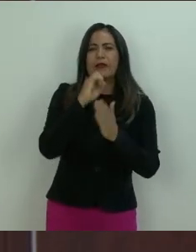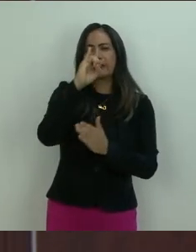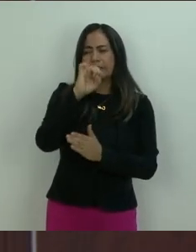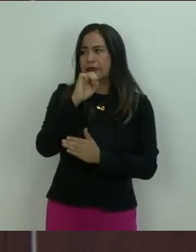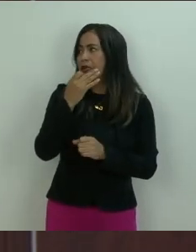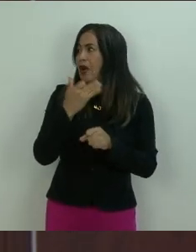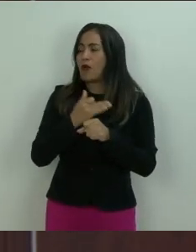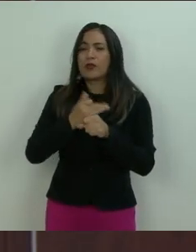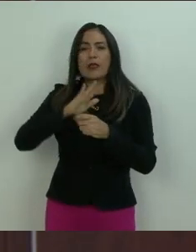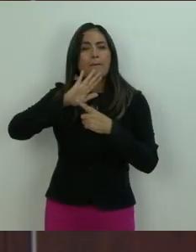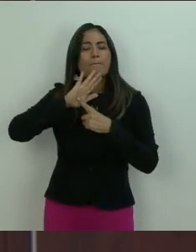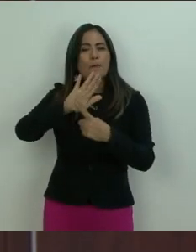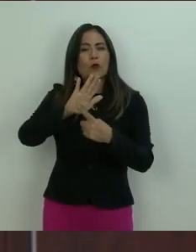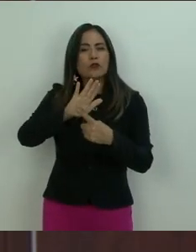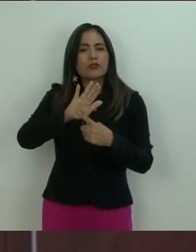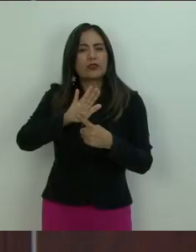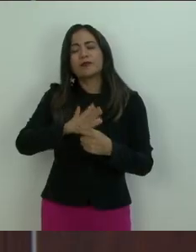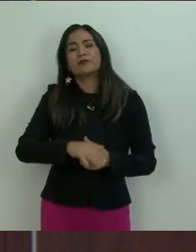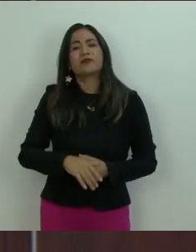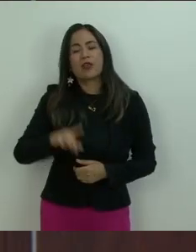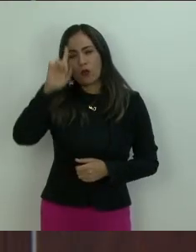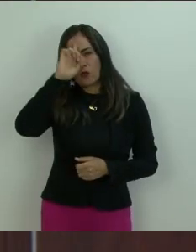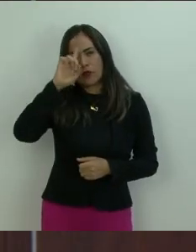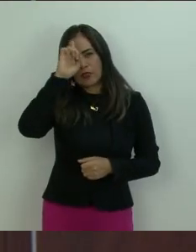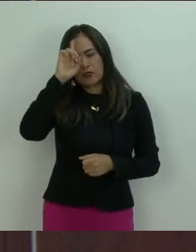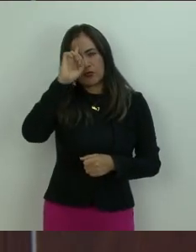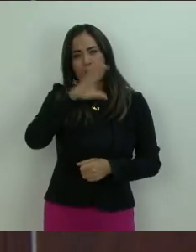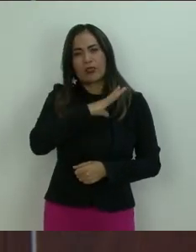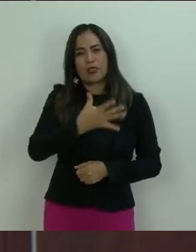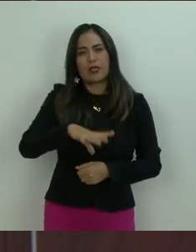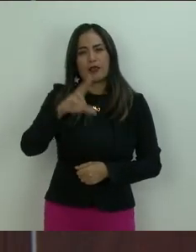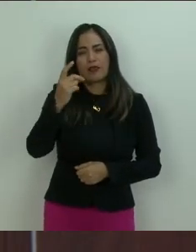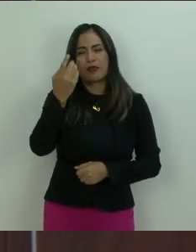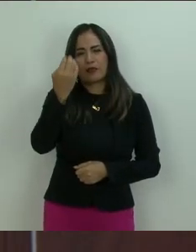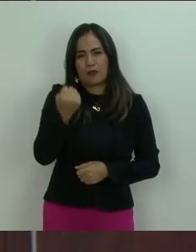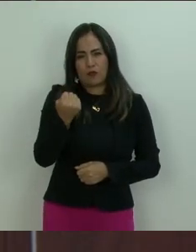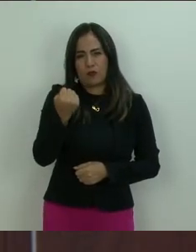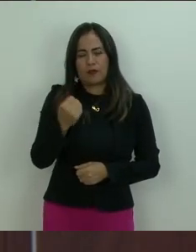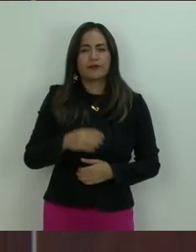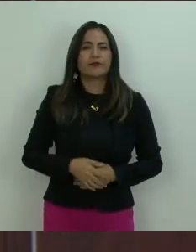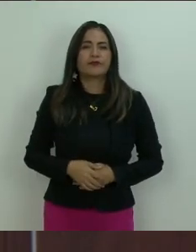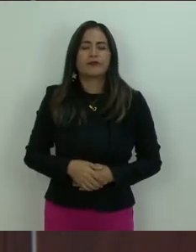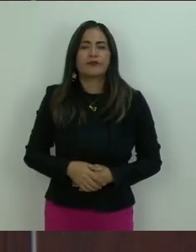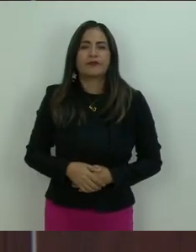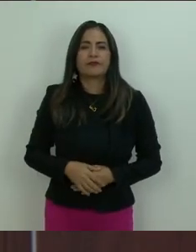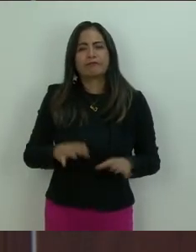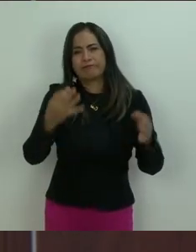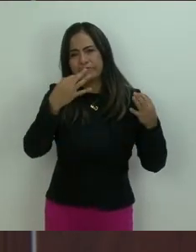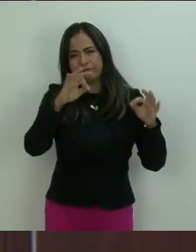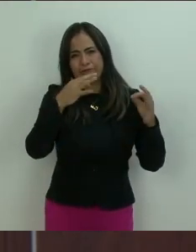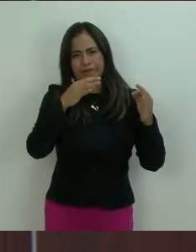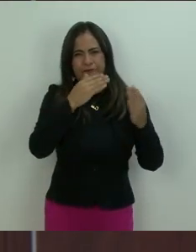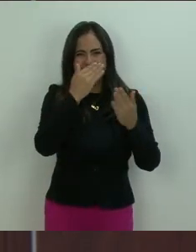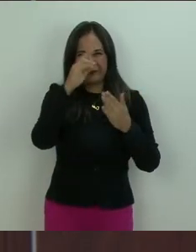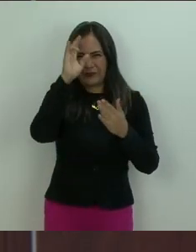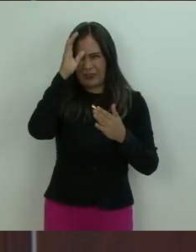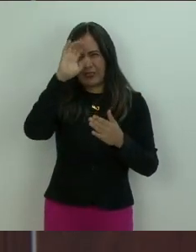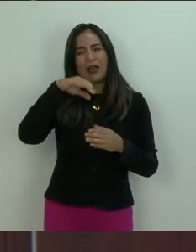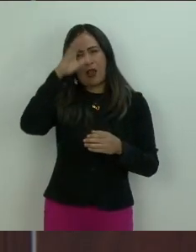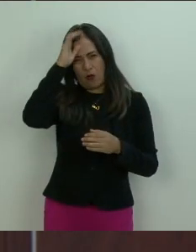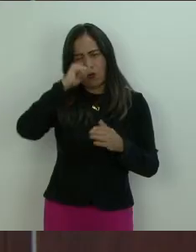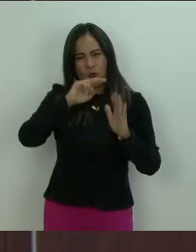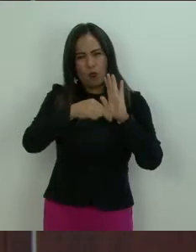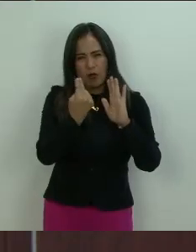mostrando es cómo la Recomendación General 39, partiendo de los postulados de la Convención, sí,